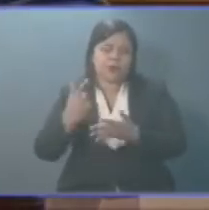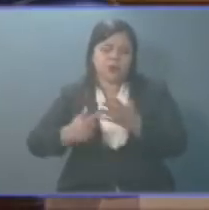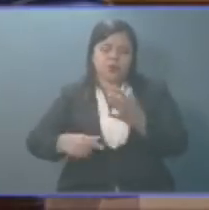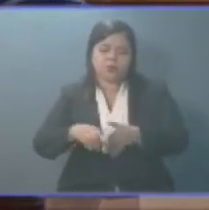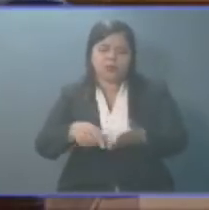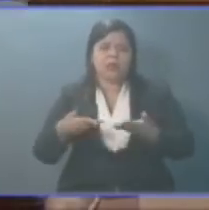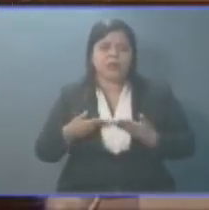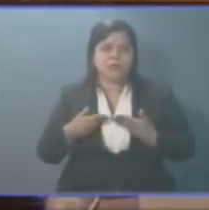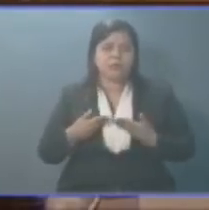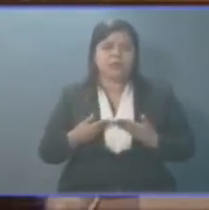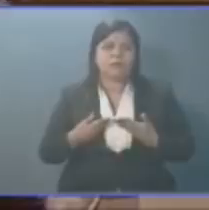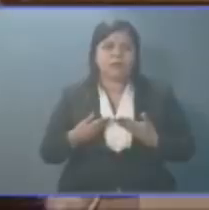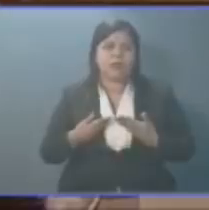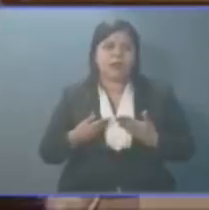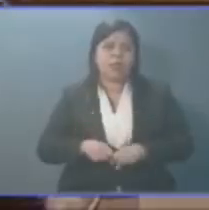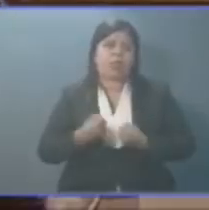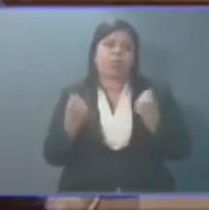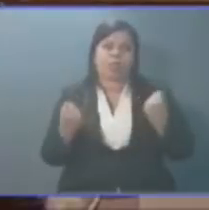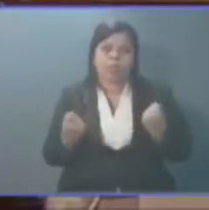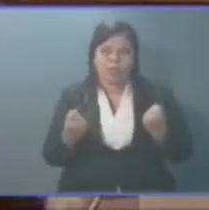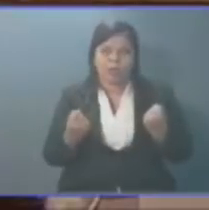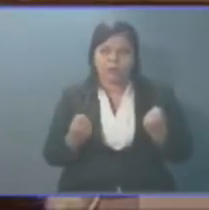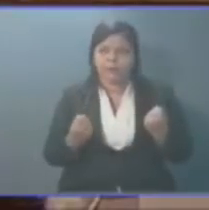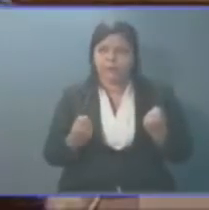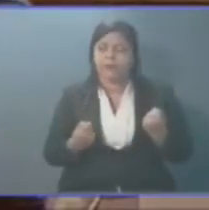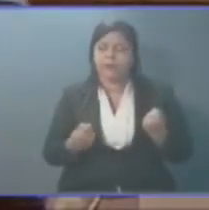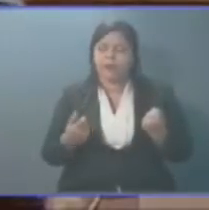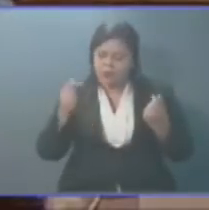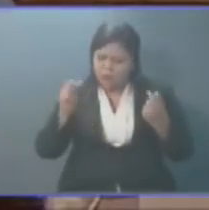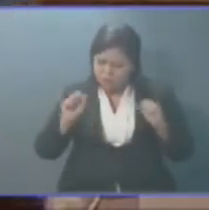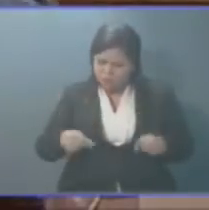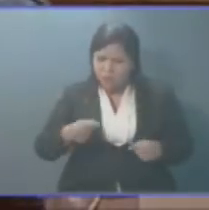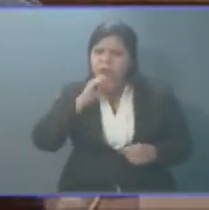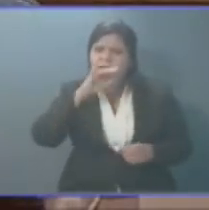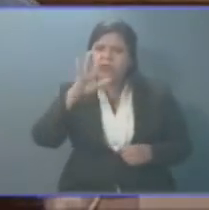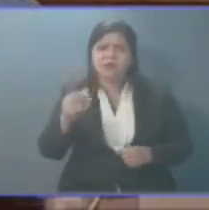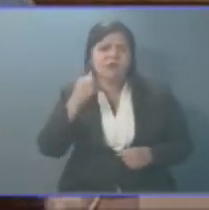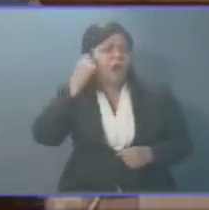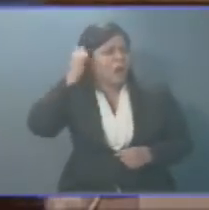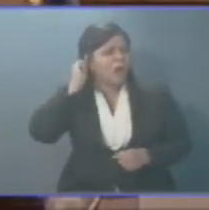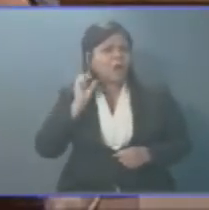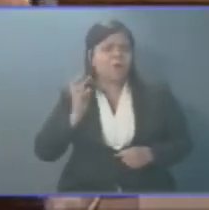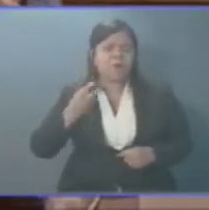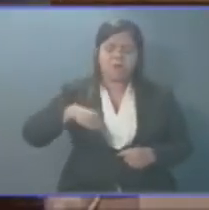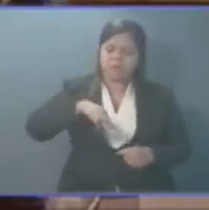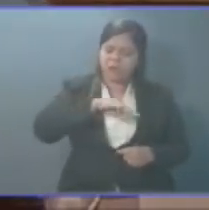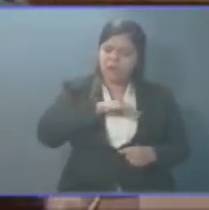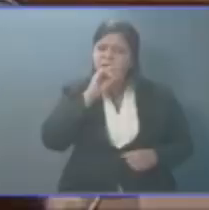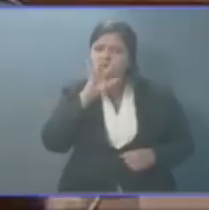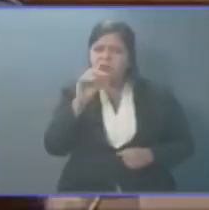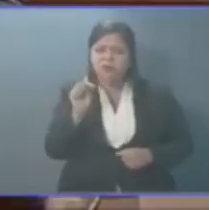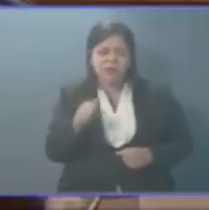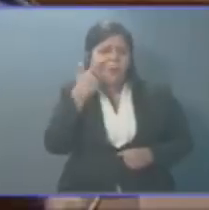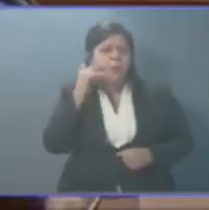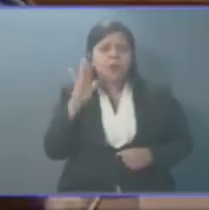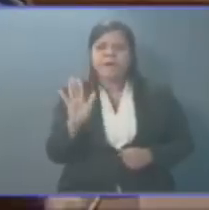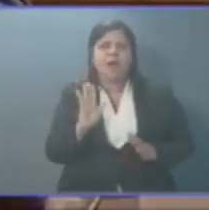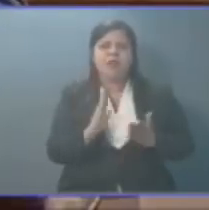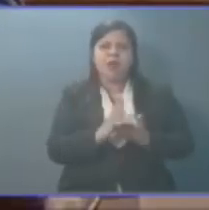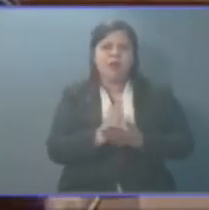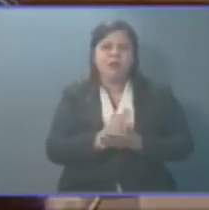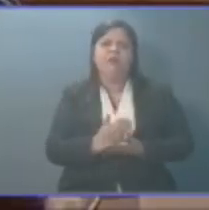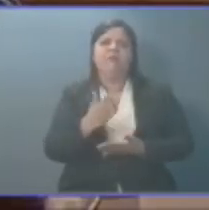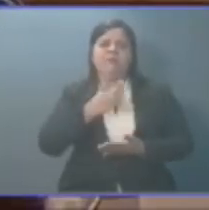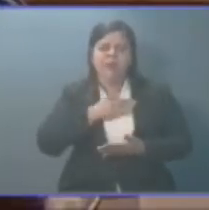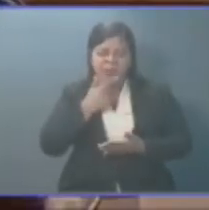genuinos de todos y cada uno de ellos. Y ahí los tienen. Y pueden decir, un ministro viene y dice esto, pero no lo comprueba. Mis denuncias